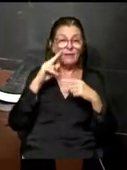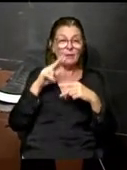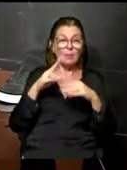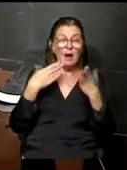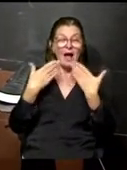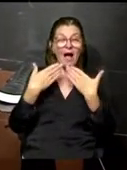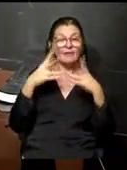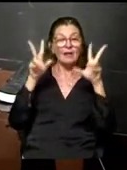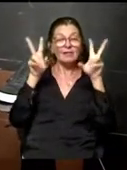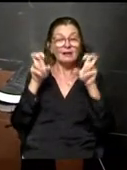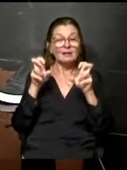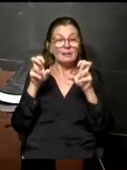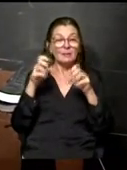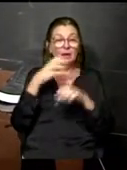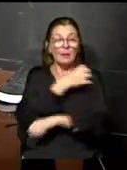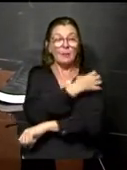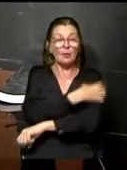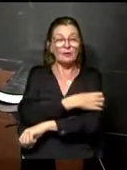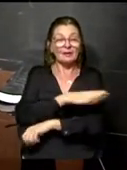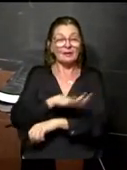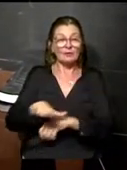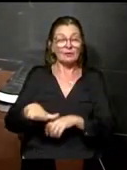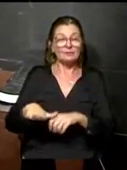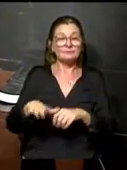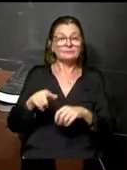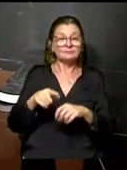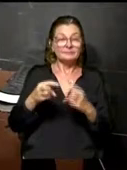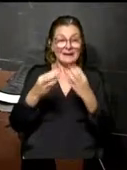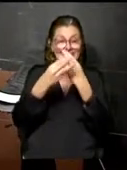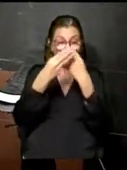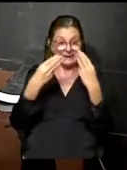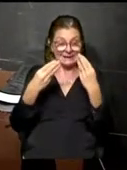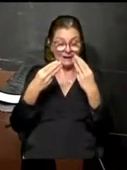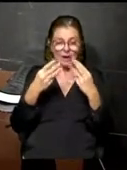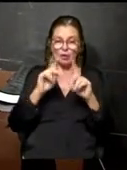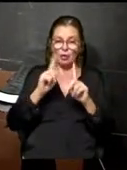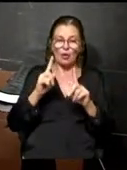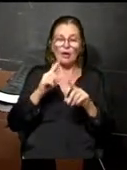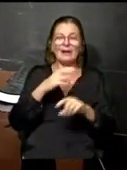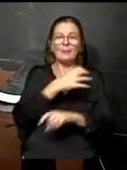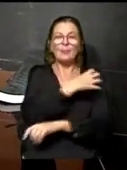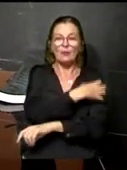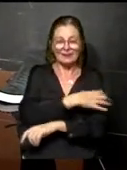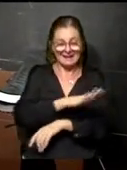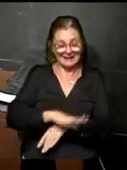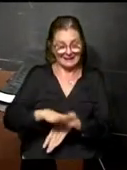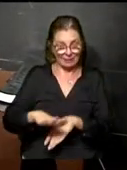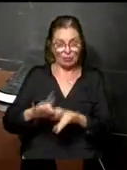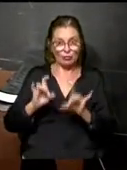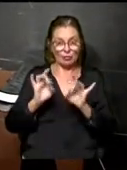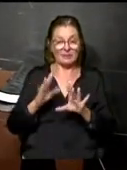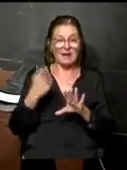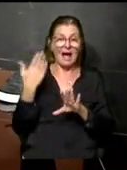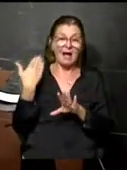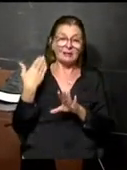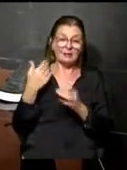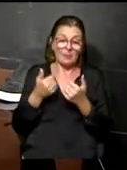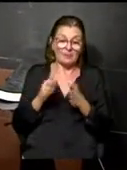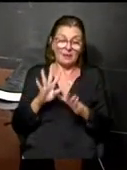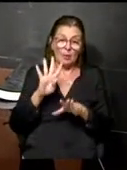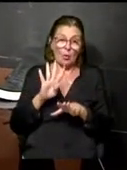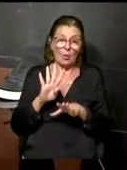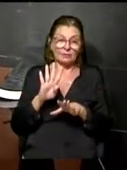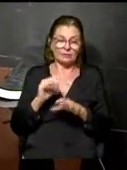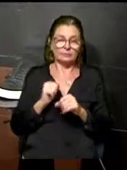de pobreza infantil en particular. Acá no estamos hablando de pobreza en general, sino pobreza infantil en particular. Cuando habíamos empezado con solo 4. Con solo 4 al inicio